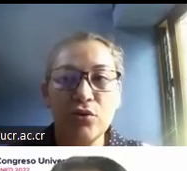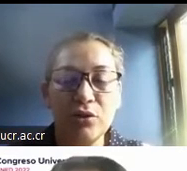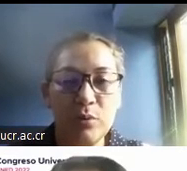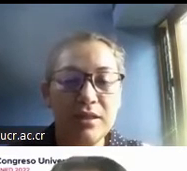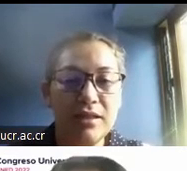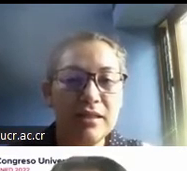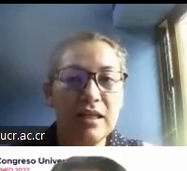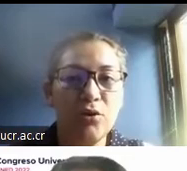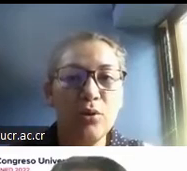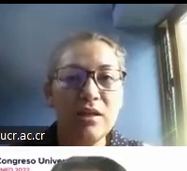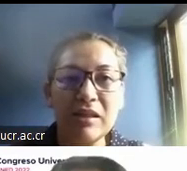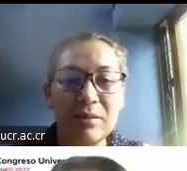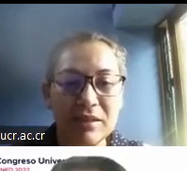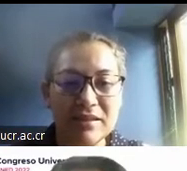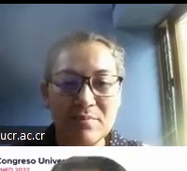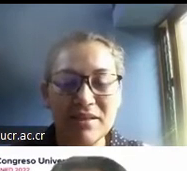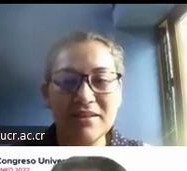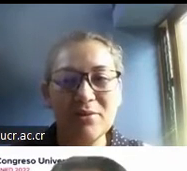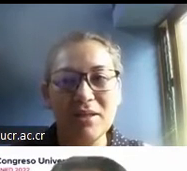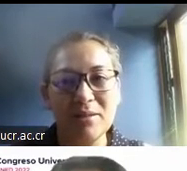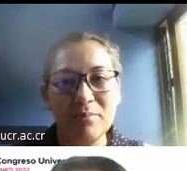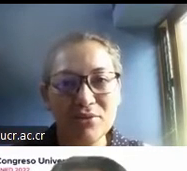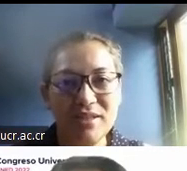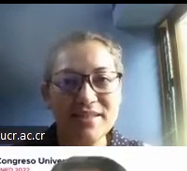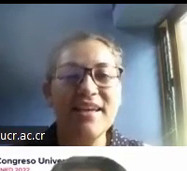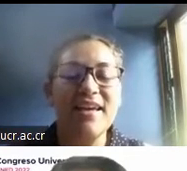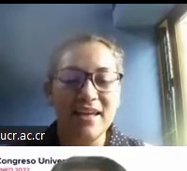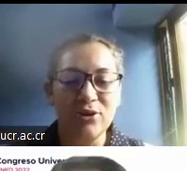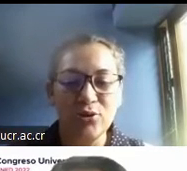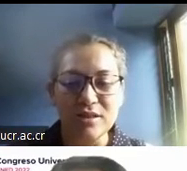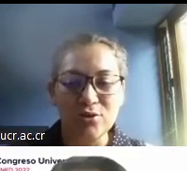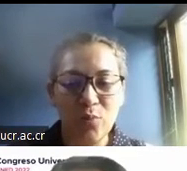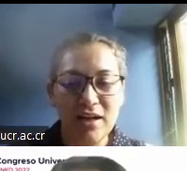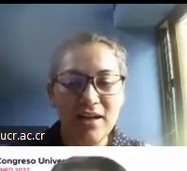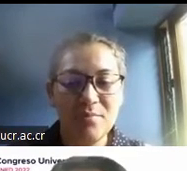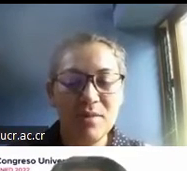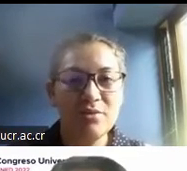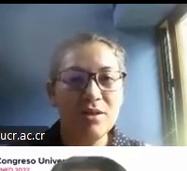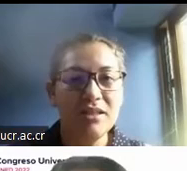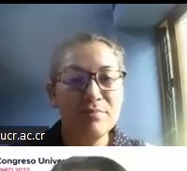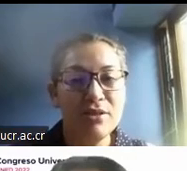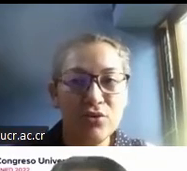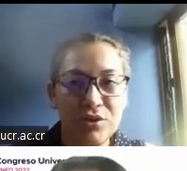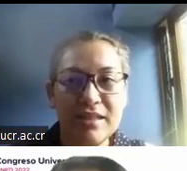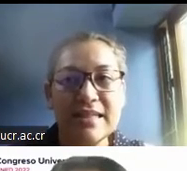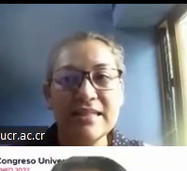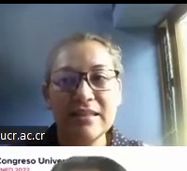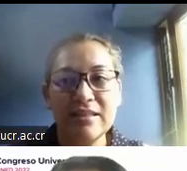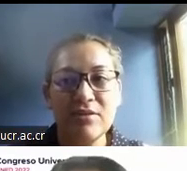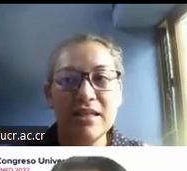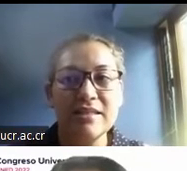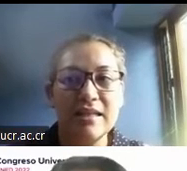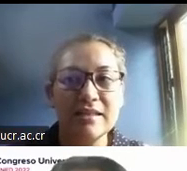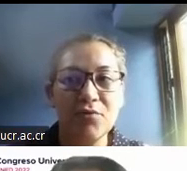la versión gratuita, tiene un límite de participantes de 40 personas. Entonces, como acá hay más de 40 personas,